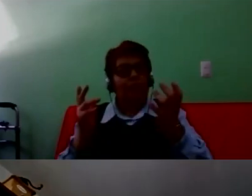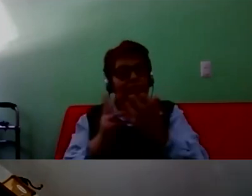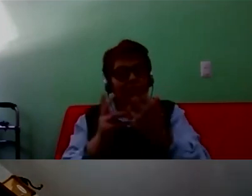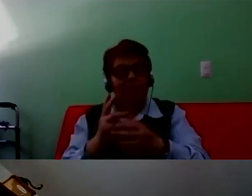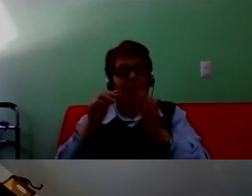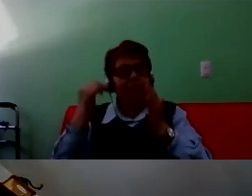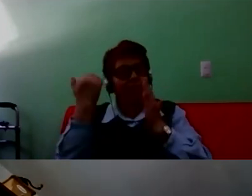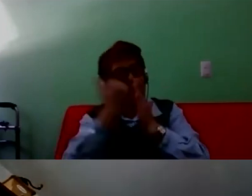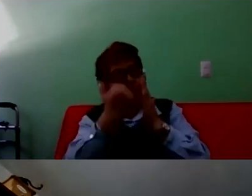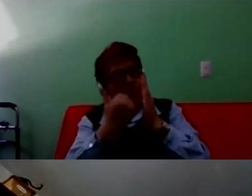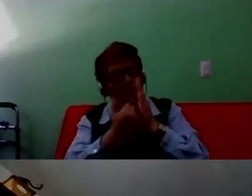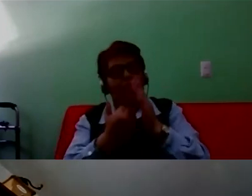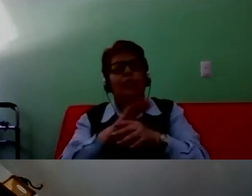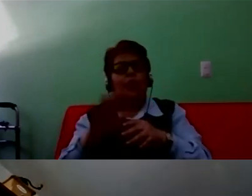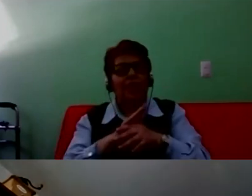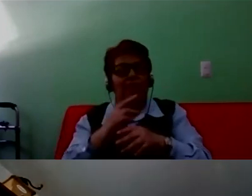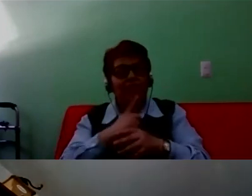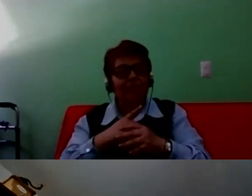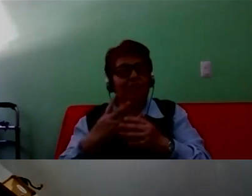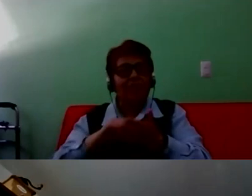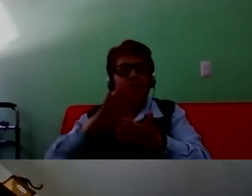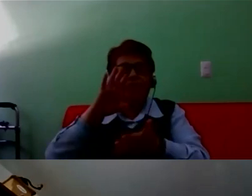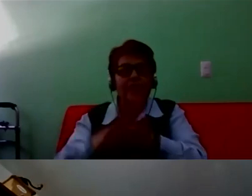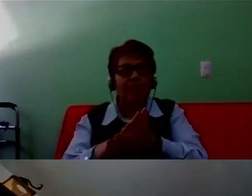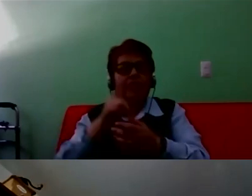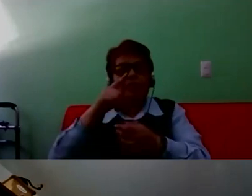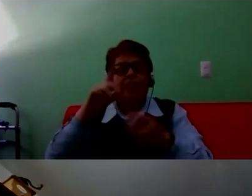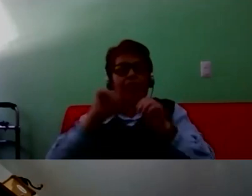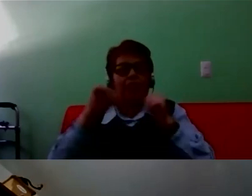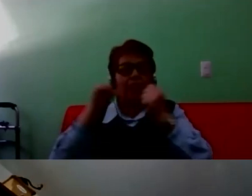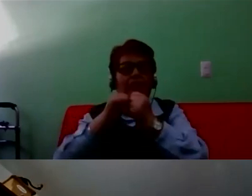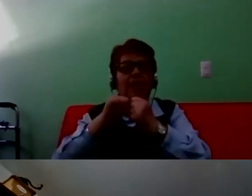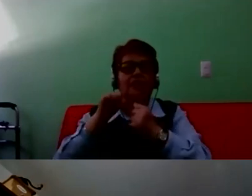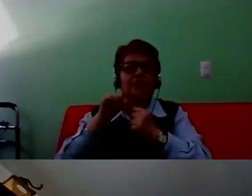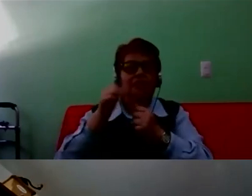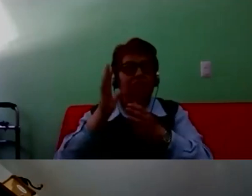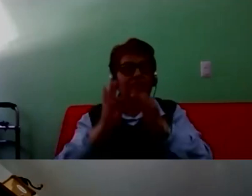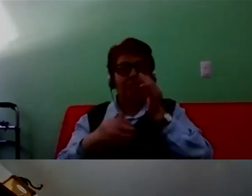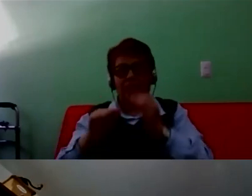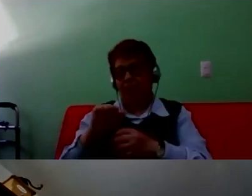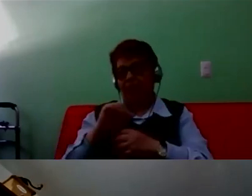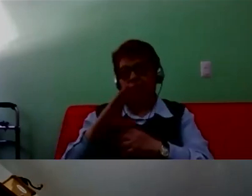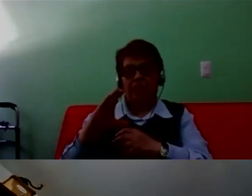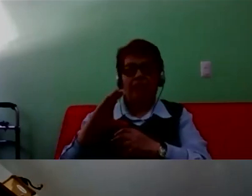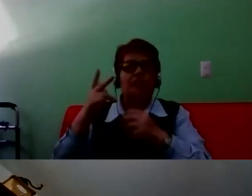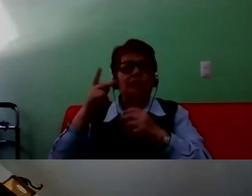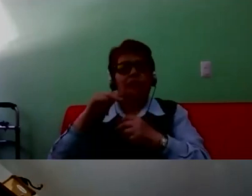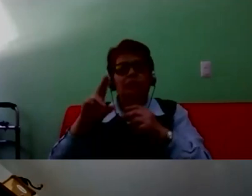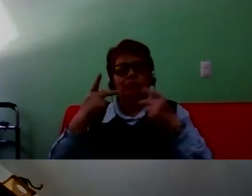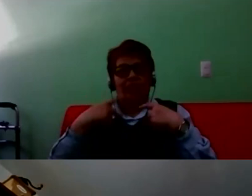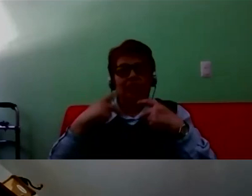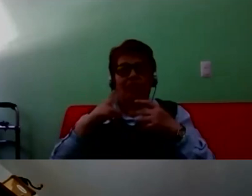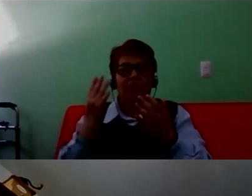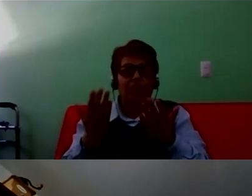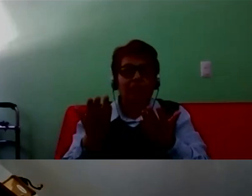son los criterios y que se requiere un registro para que las asociaciones civiles, las personas que no son,